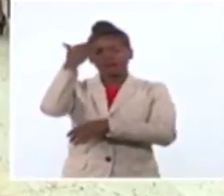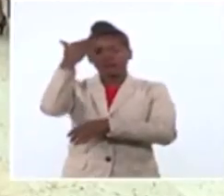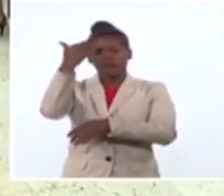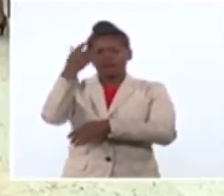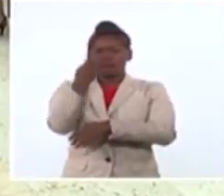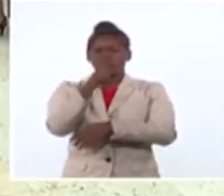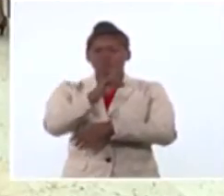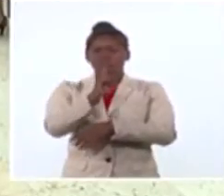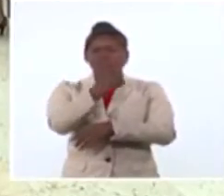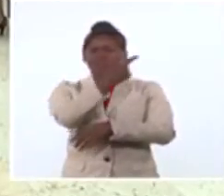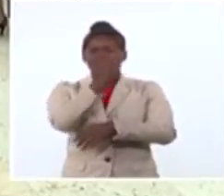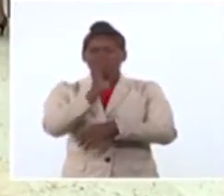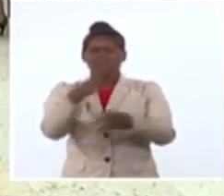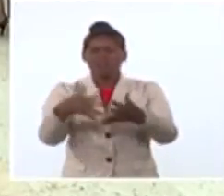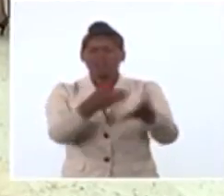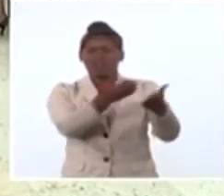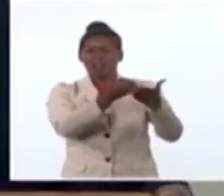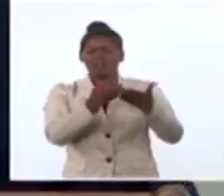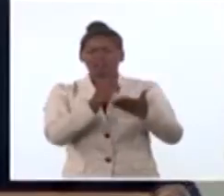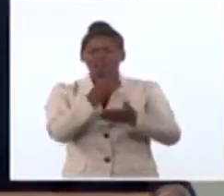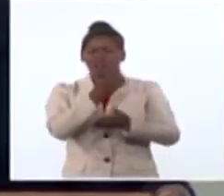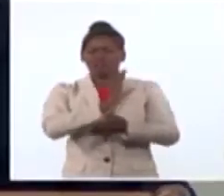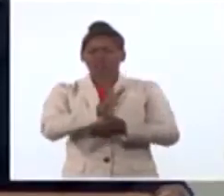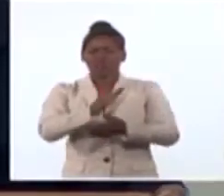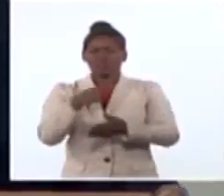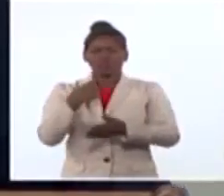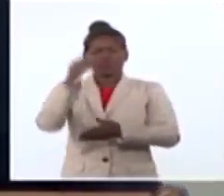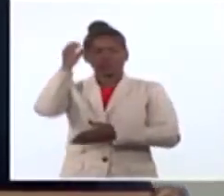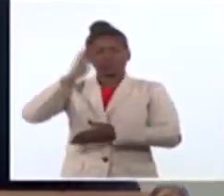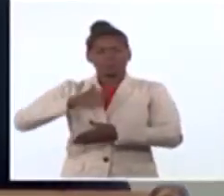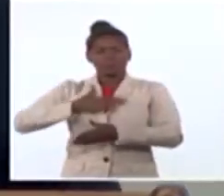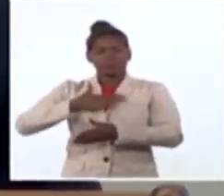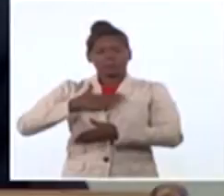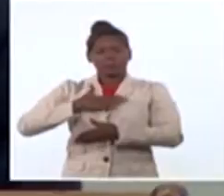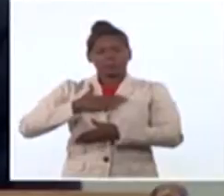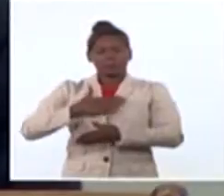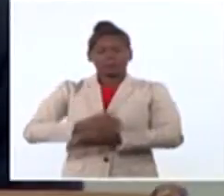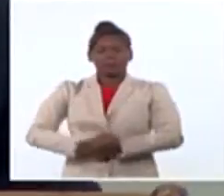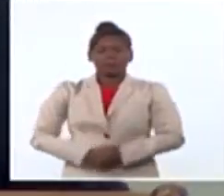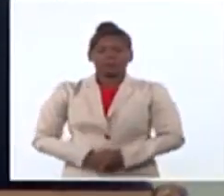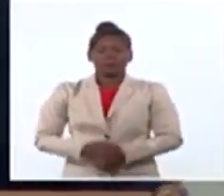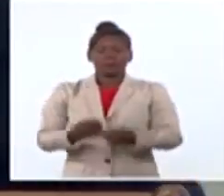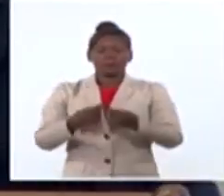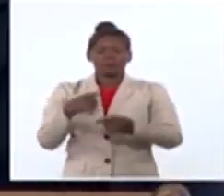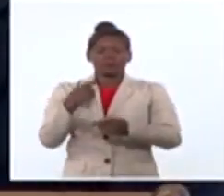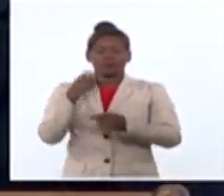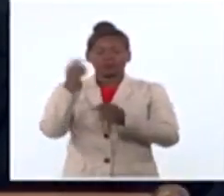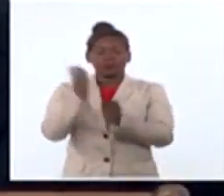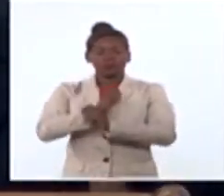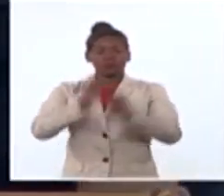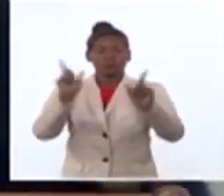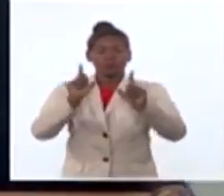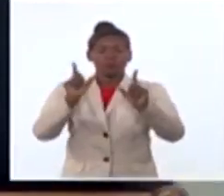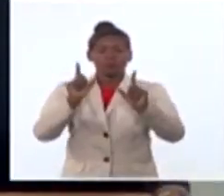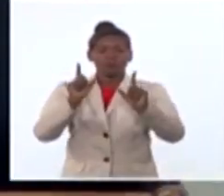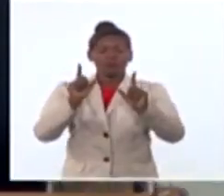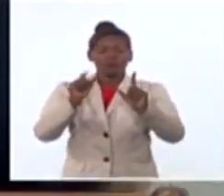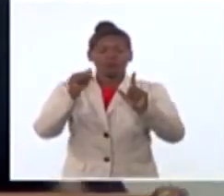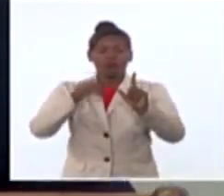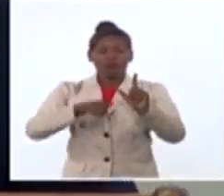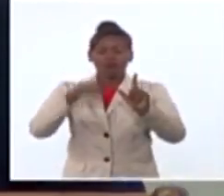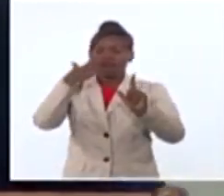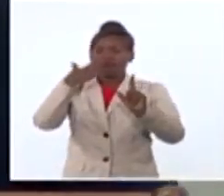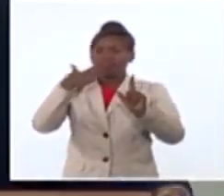vacuna. Sorprende, sin embargo, que el gobierno de los Estados Unidos, al mismo tiempo que con